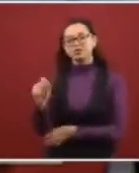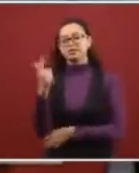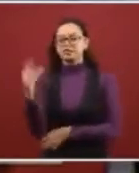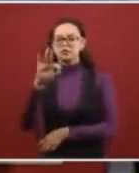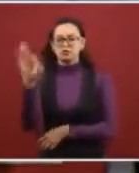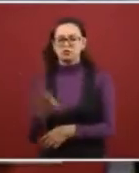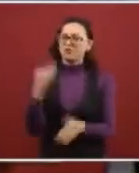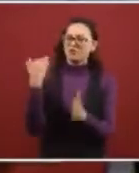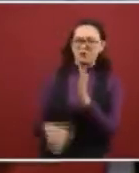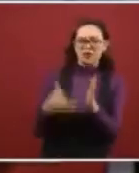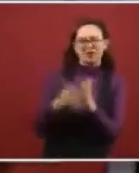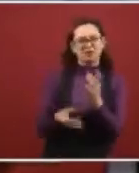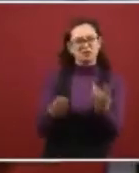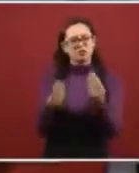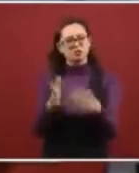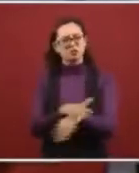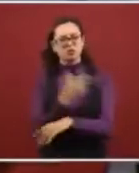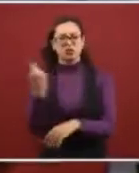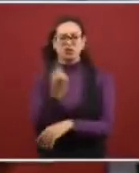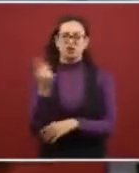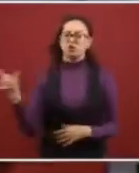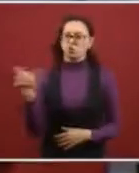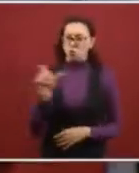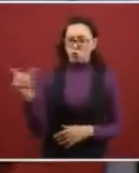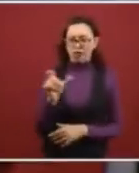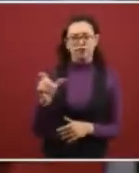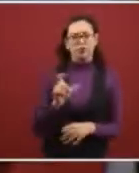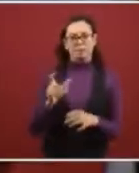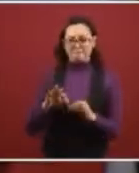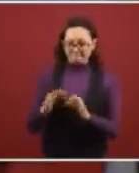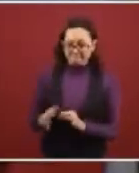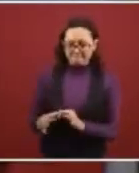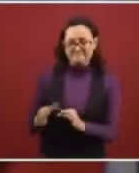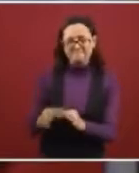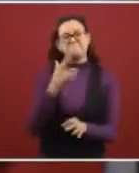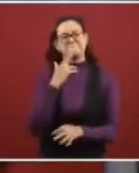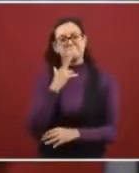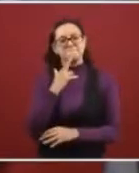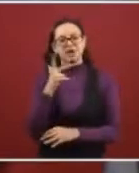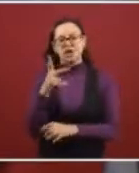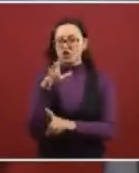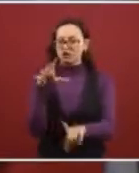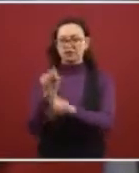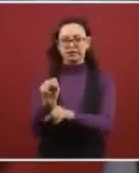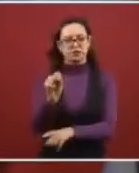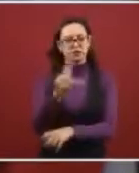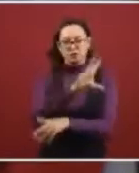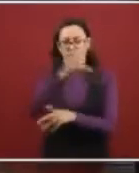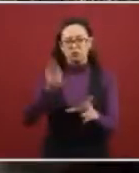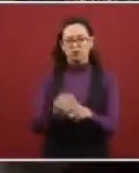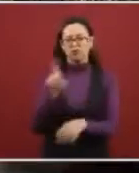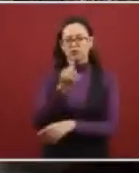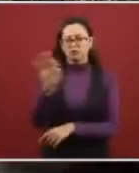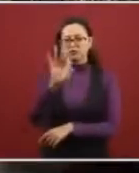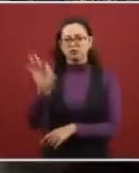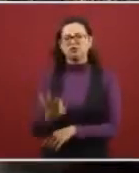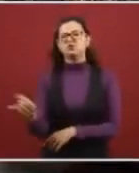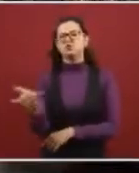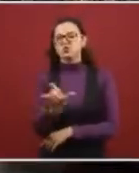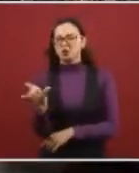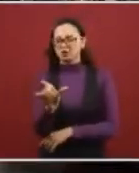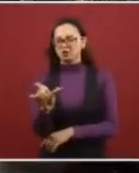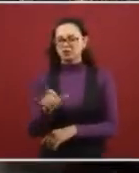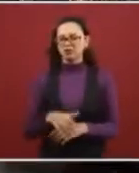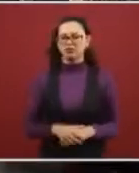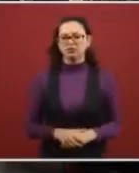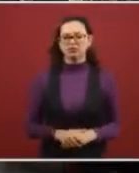67%. ¿Qué ha pasado y para cuándo ya podría completarse en esa zona? When will they be able to complete the fertilizer